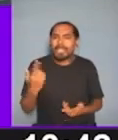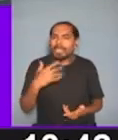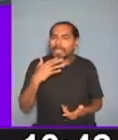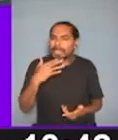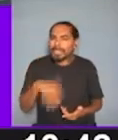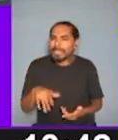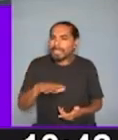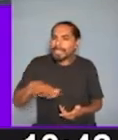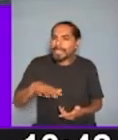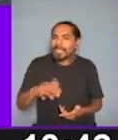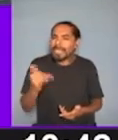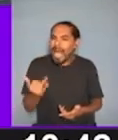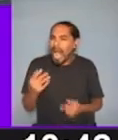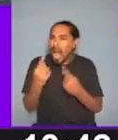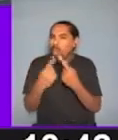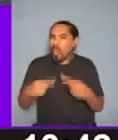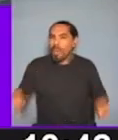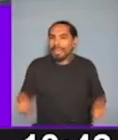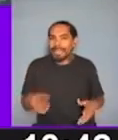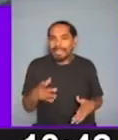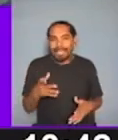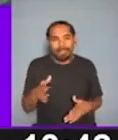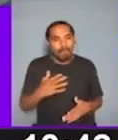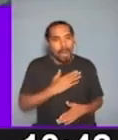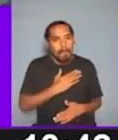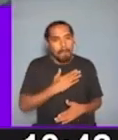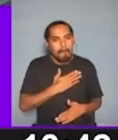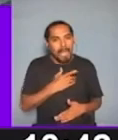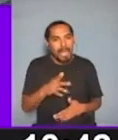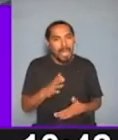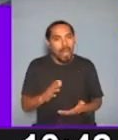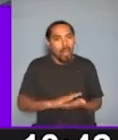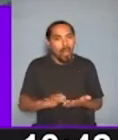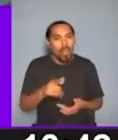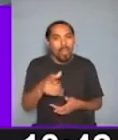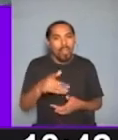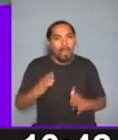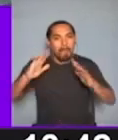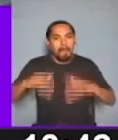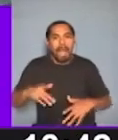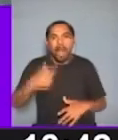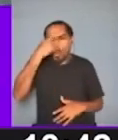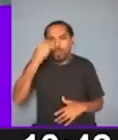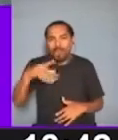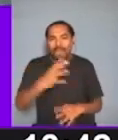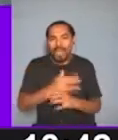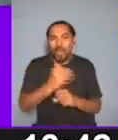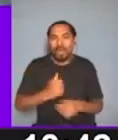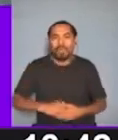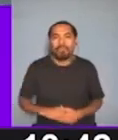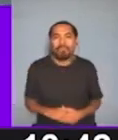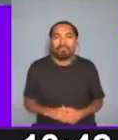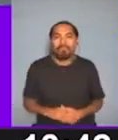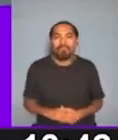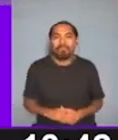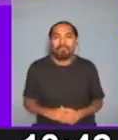entendemos, podría haber novedades y podrían haber, lamentablemente, nuevas medidas de fuerza por parte de los choferes, Belén. Sí, exactamente, ¿no?